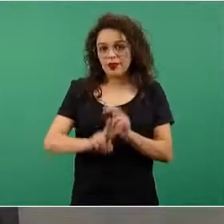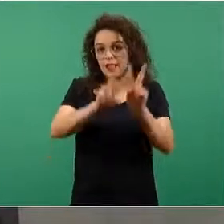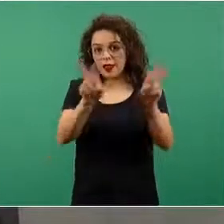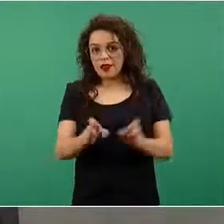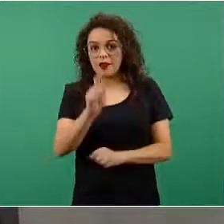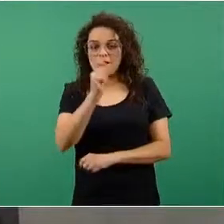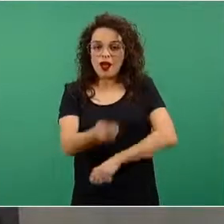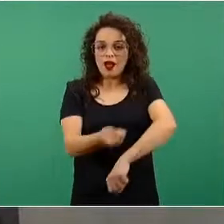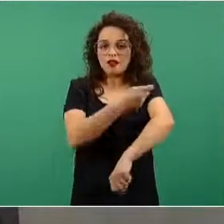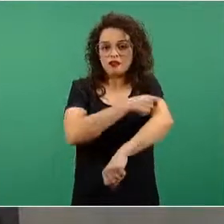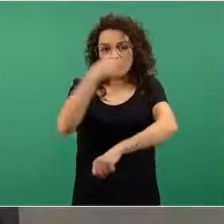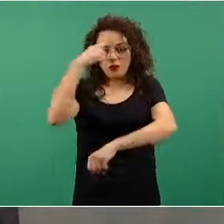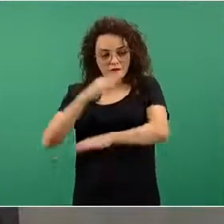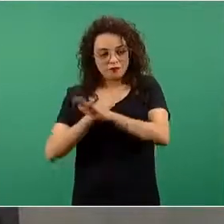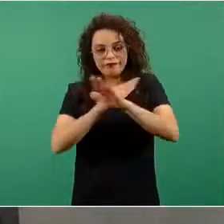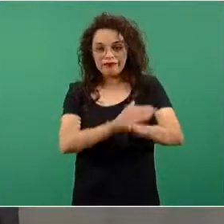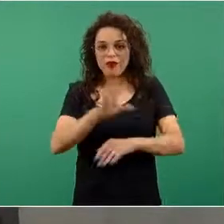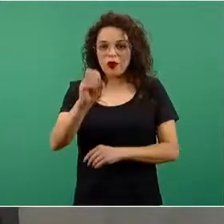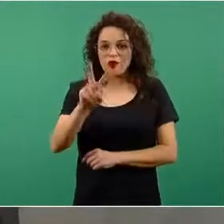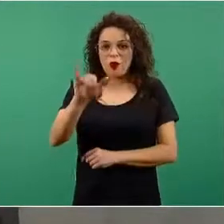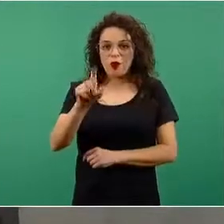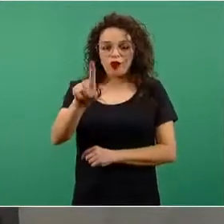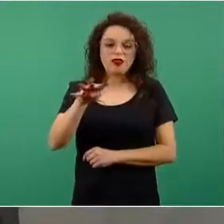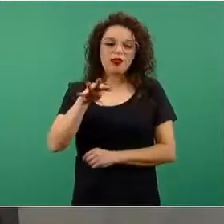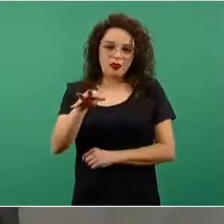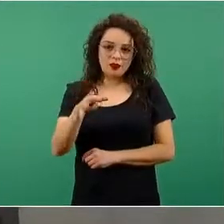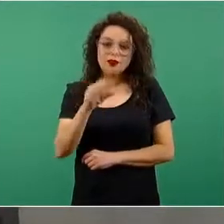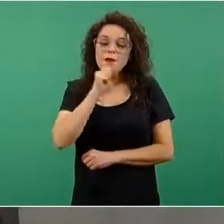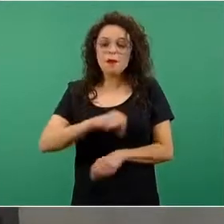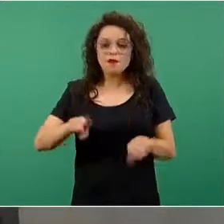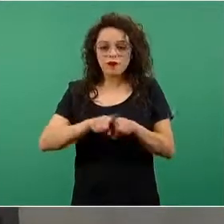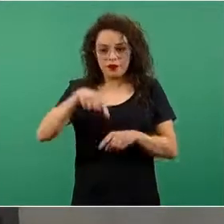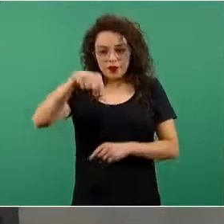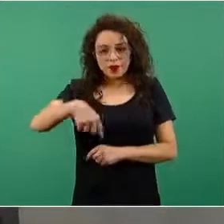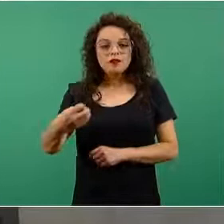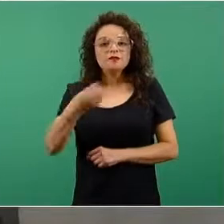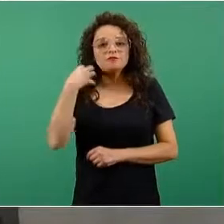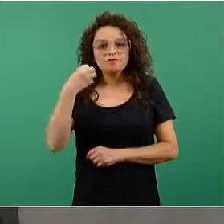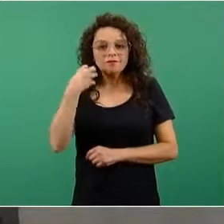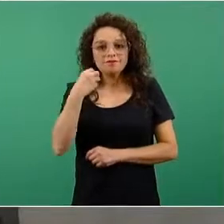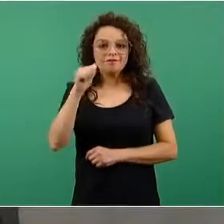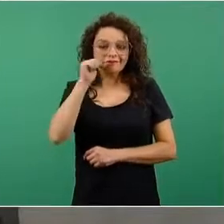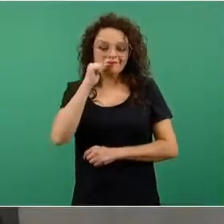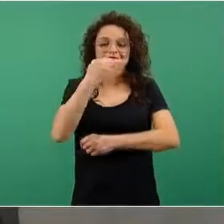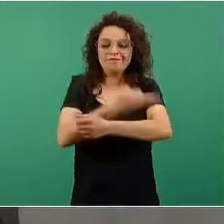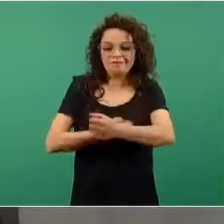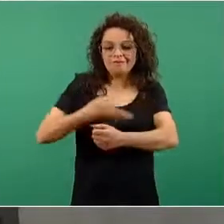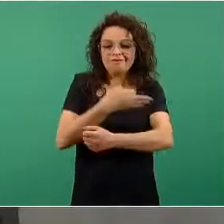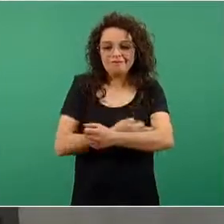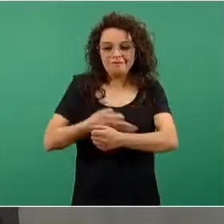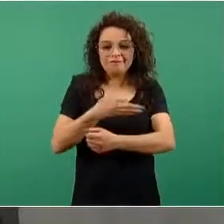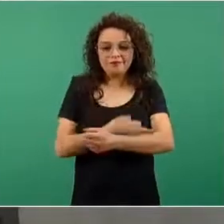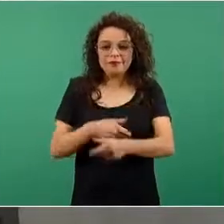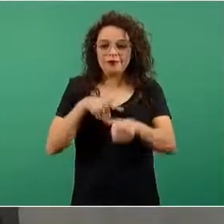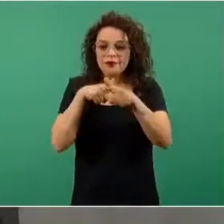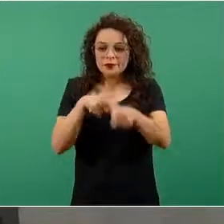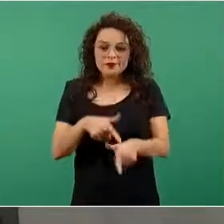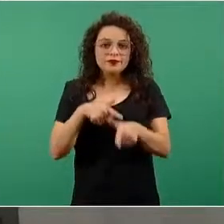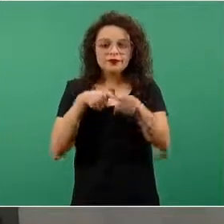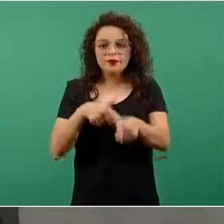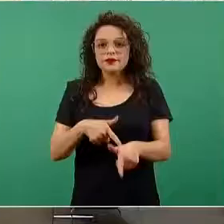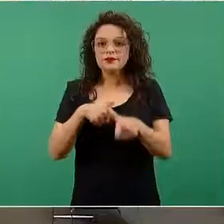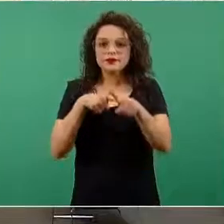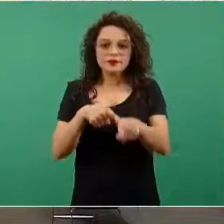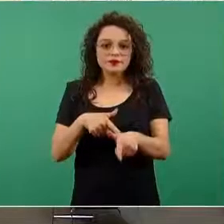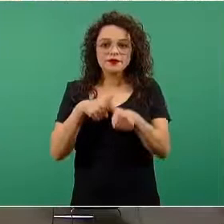vacunación contra COVID-19 y por supuesto estas conferencias vespertinas que seguirán. Consideramos que siguen siendo